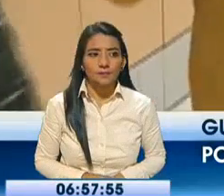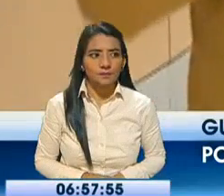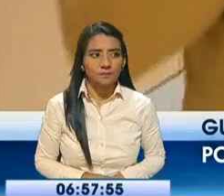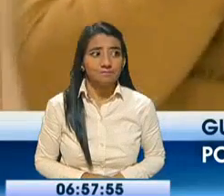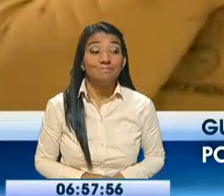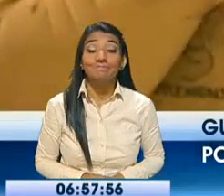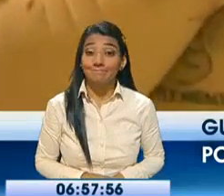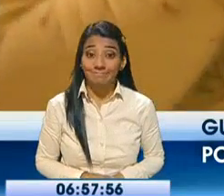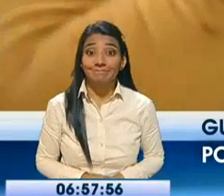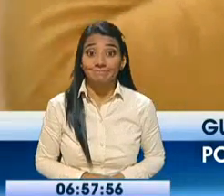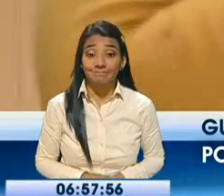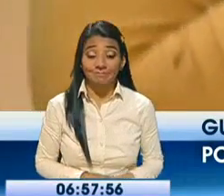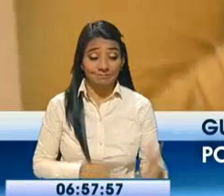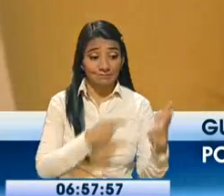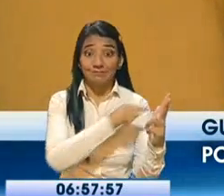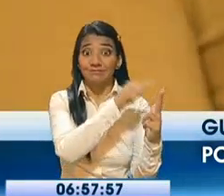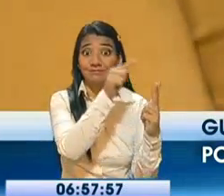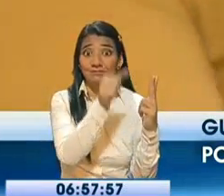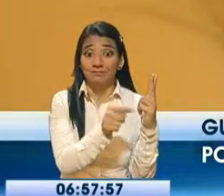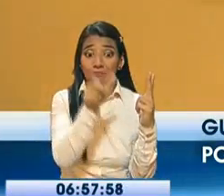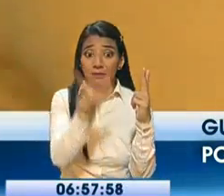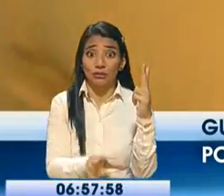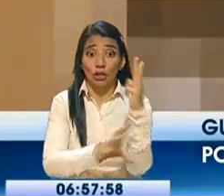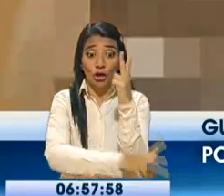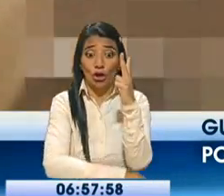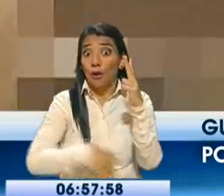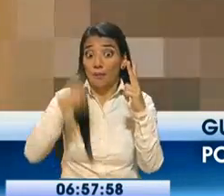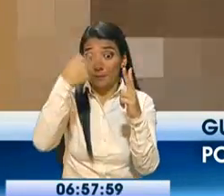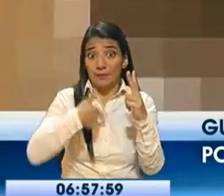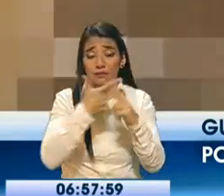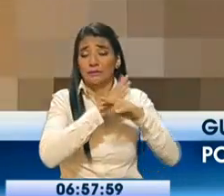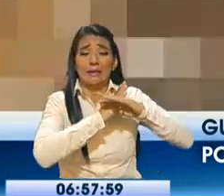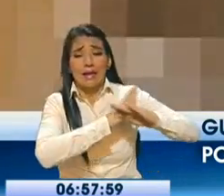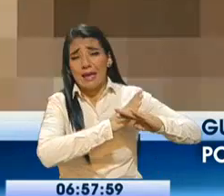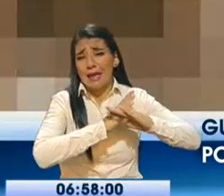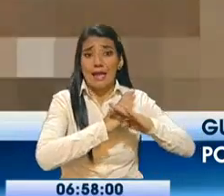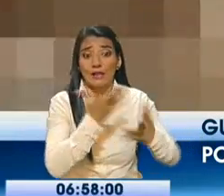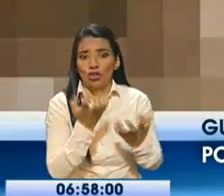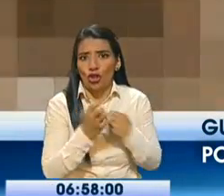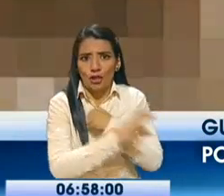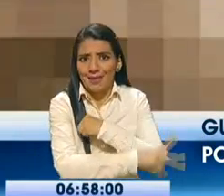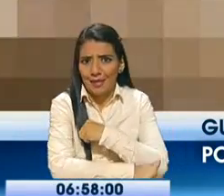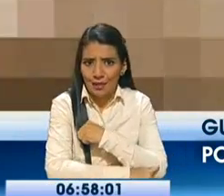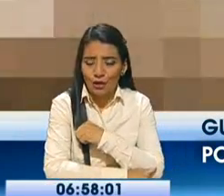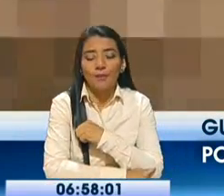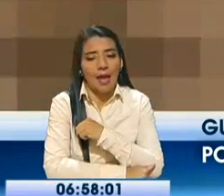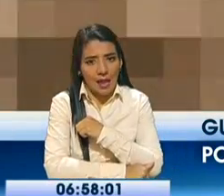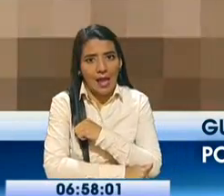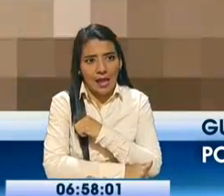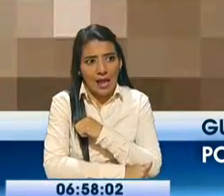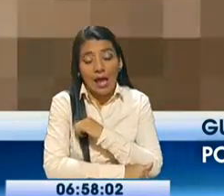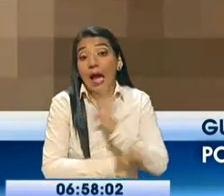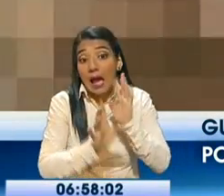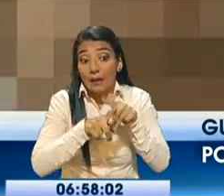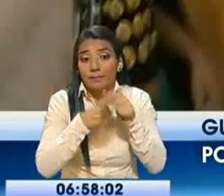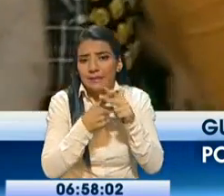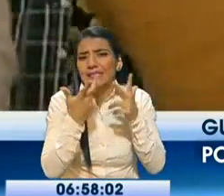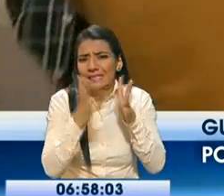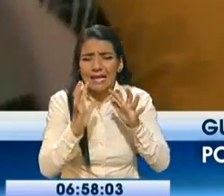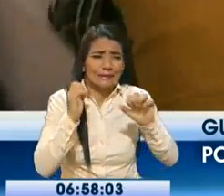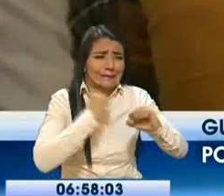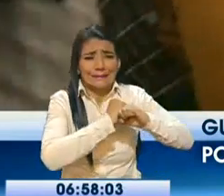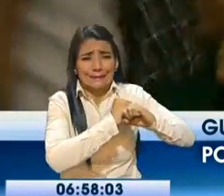Se enfrentó con tres delincuentes para no dejarse robar. Al inicio, su resistencia estaba dando buenos